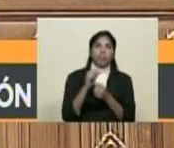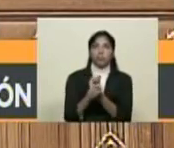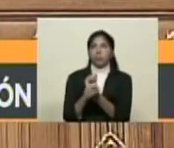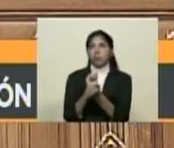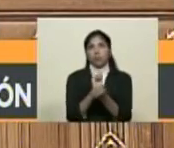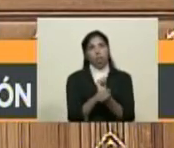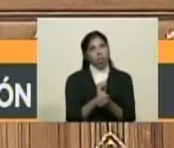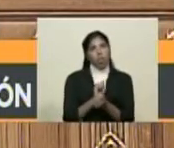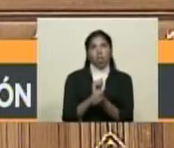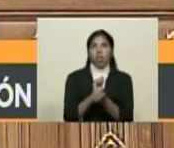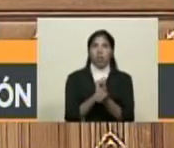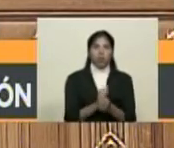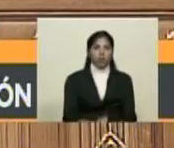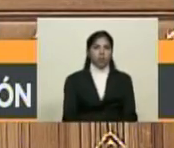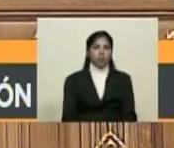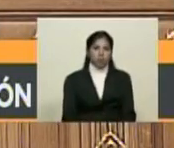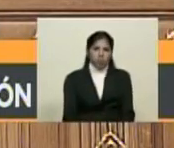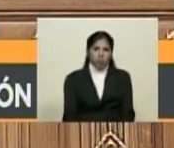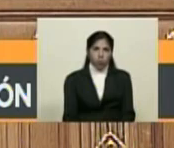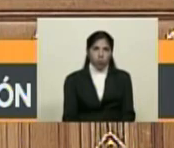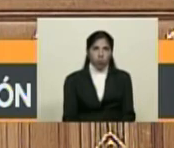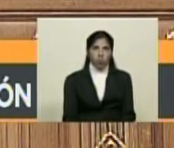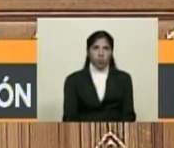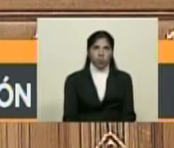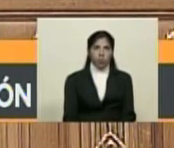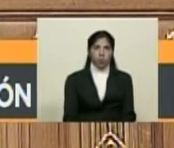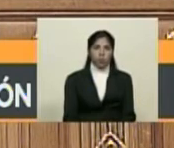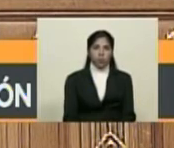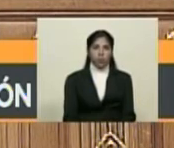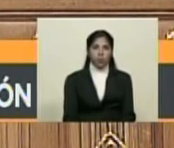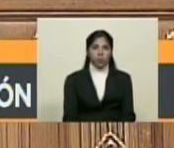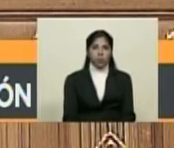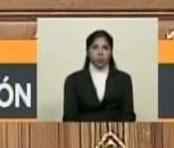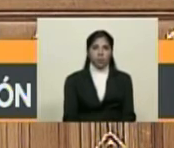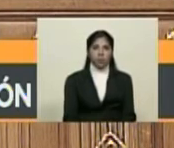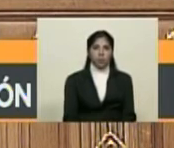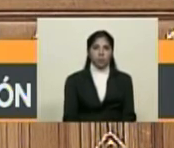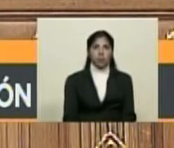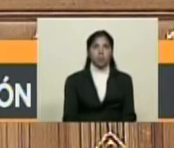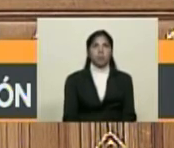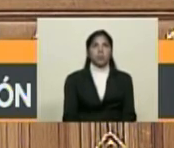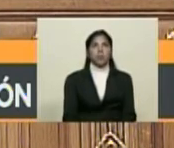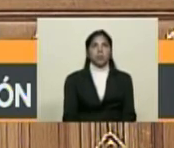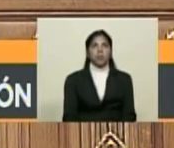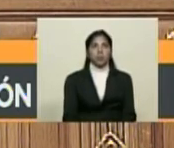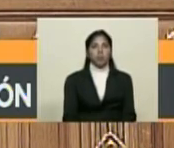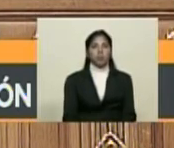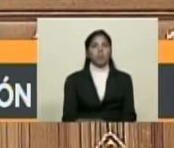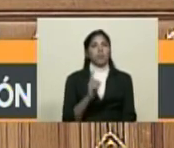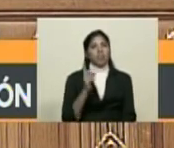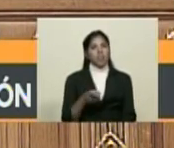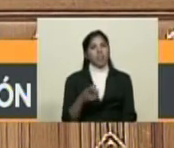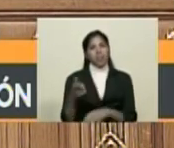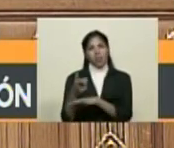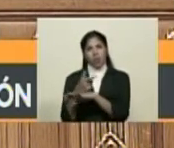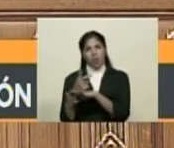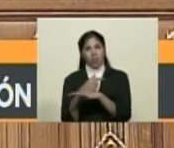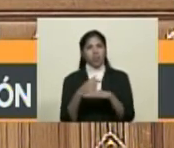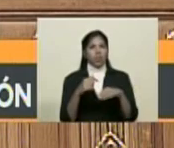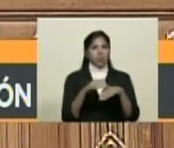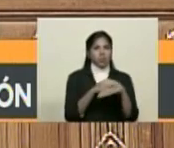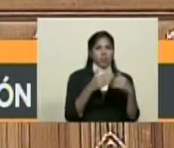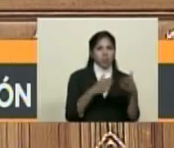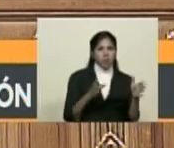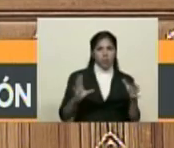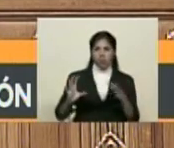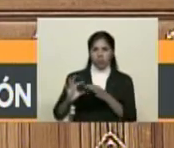Desarticular la estructura de desviación de poder cuyo objeto era debilitar al Estado por una estructura que permita el enlace permanente de cooperación con